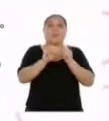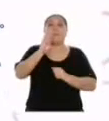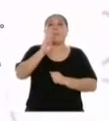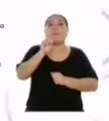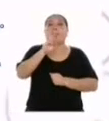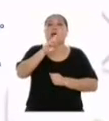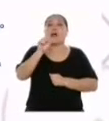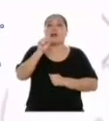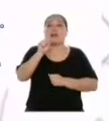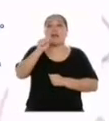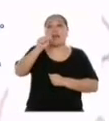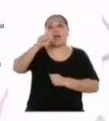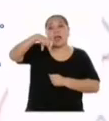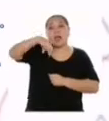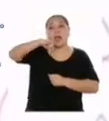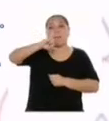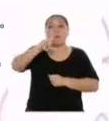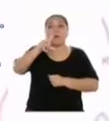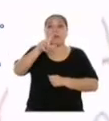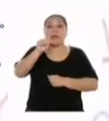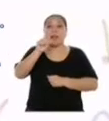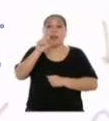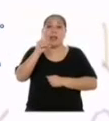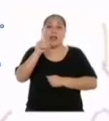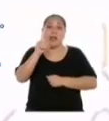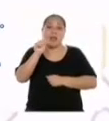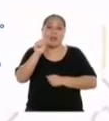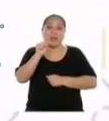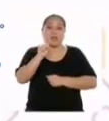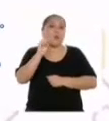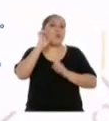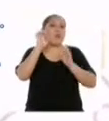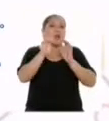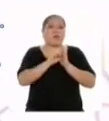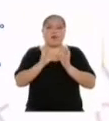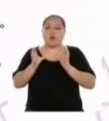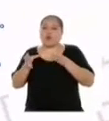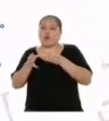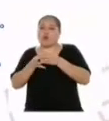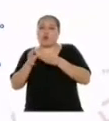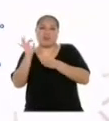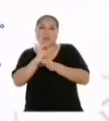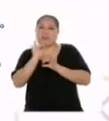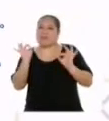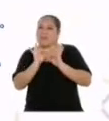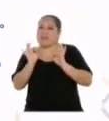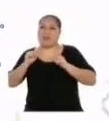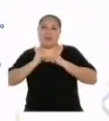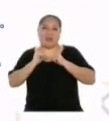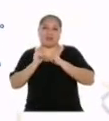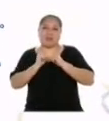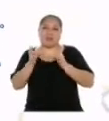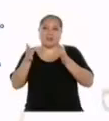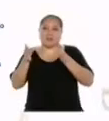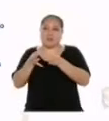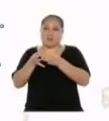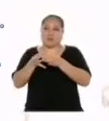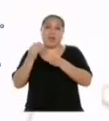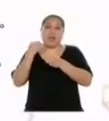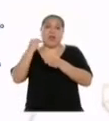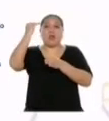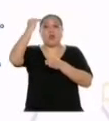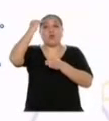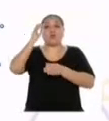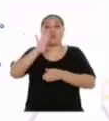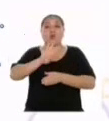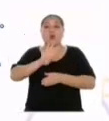permiten identificar, por ejemplo, en qué grupo de edad están los que no practican ningún ejercicio, que en este caso está en los